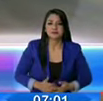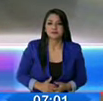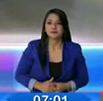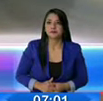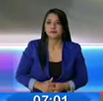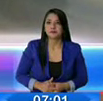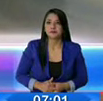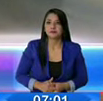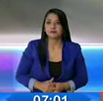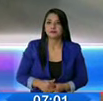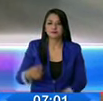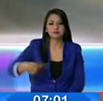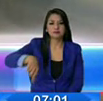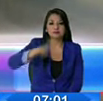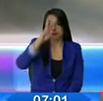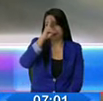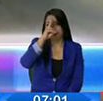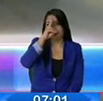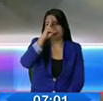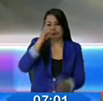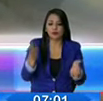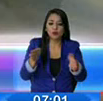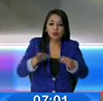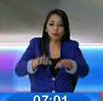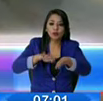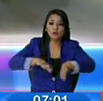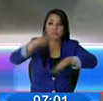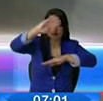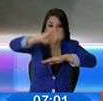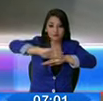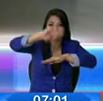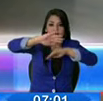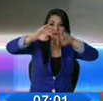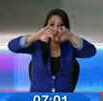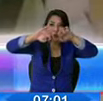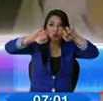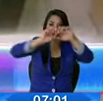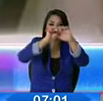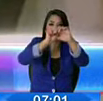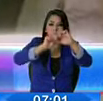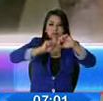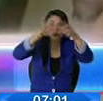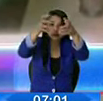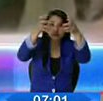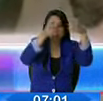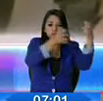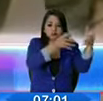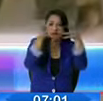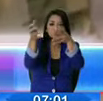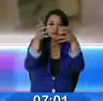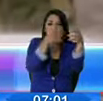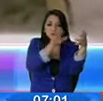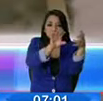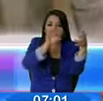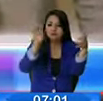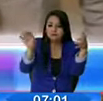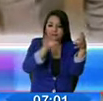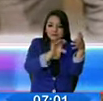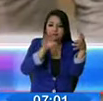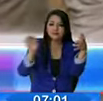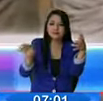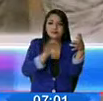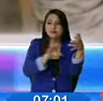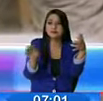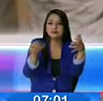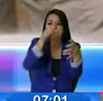Los narcotraficantes construyeron la caleta en la pared frontal del cajón de madera. Al sacar las tablas fueron apareciendo los bloques.